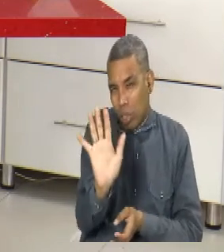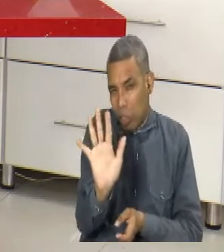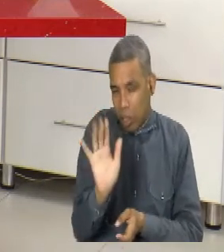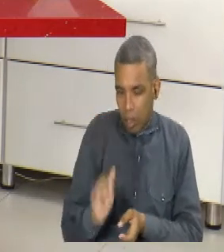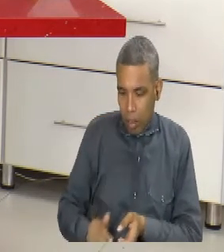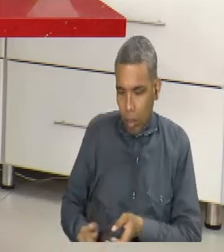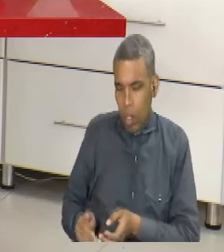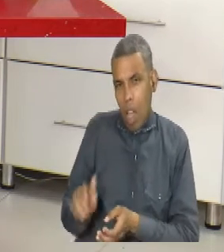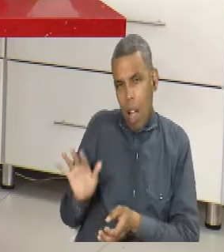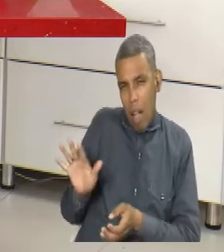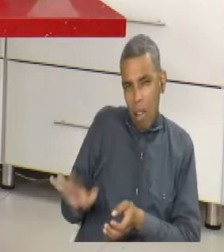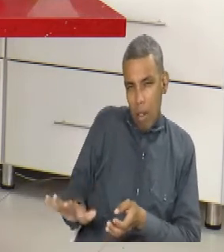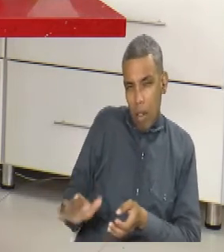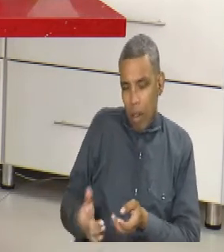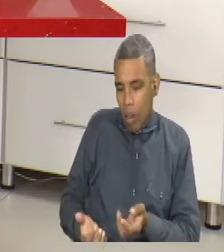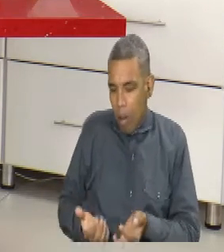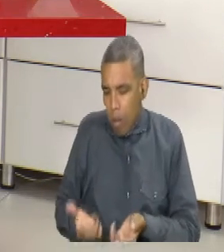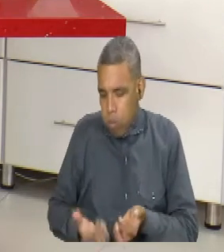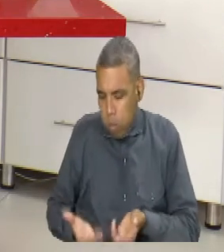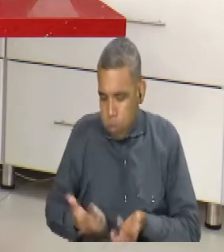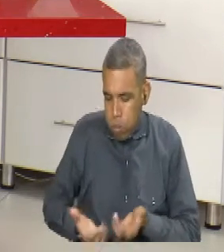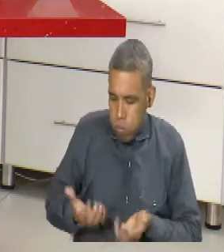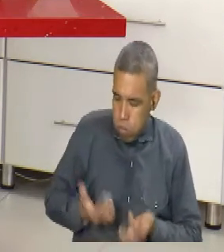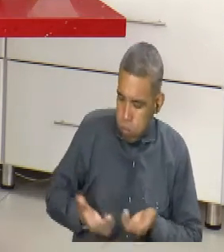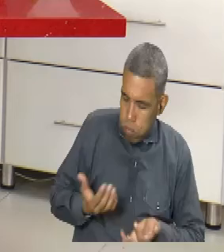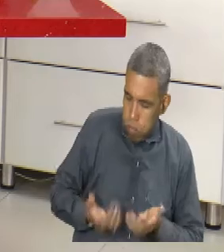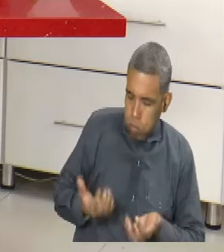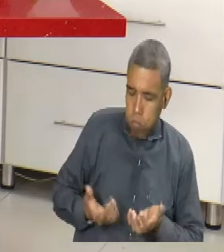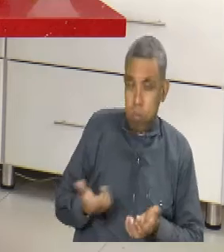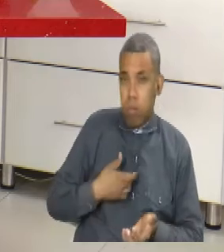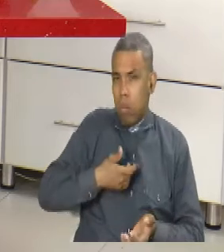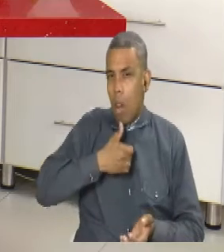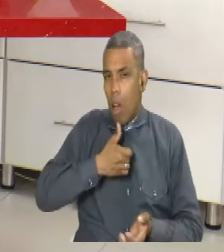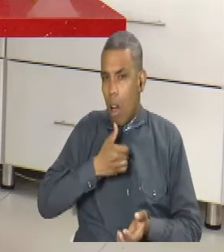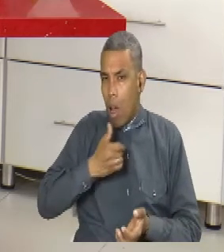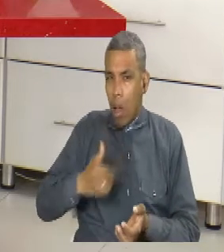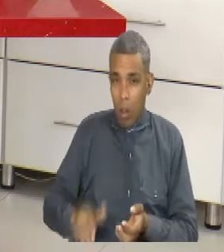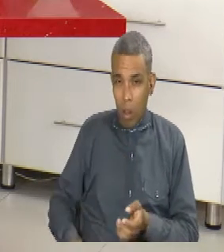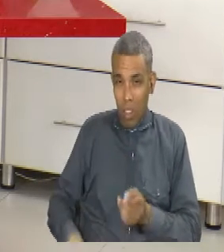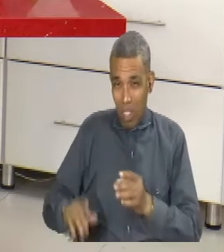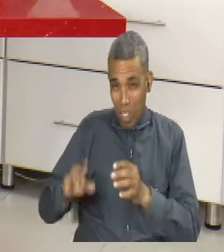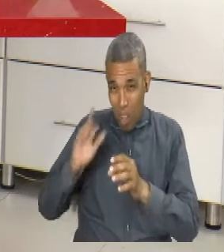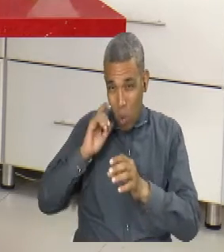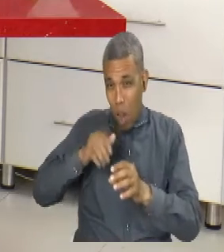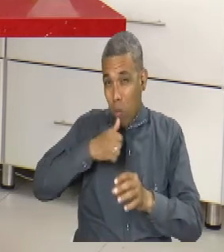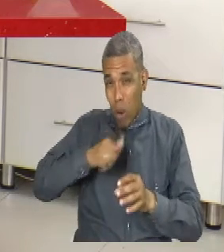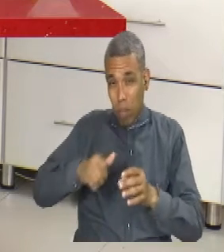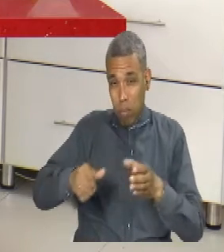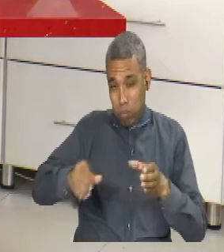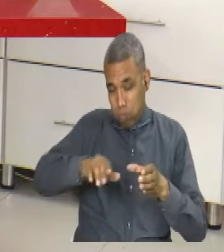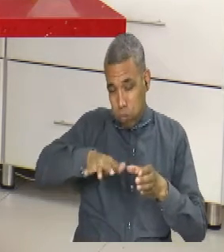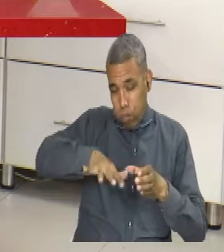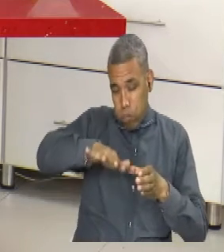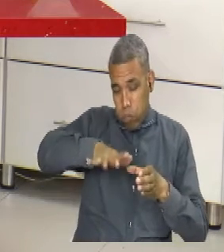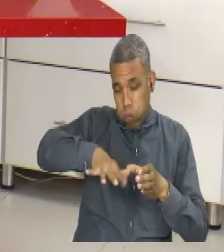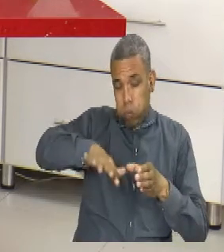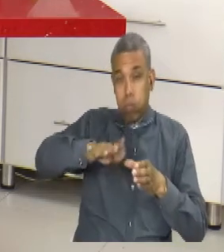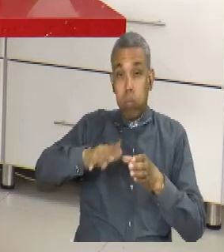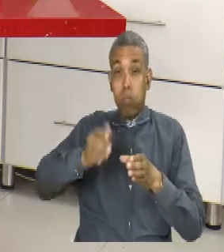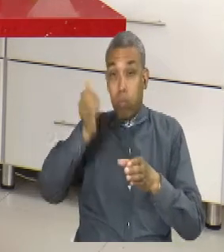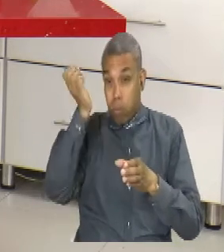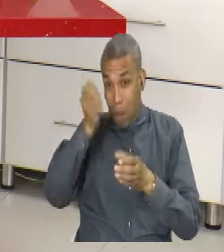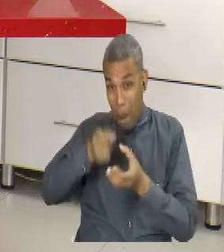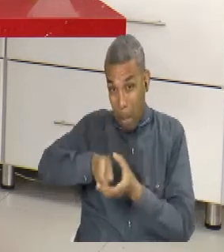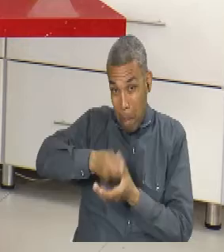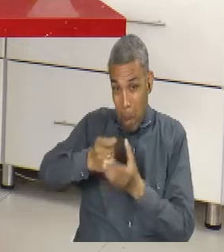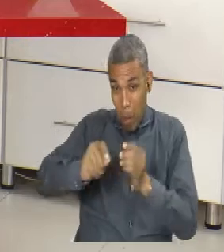lo normal, como cuando en casa hacemos unas papas cocidas para echarle un hogao, una salsa o papas saladas, que queden